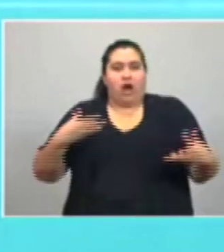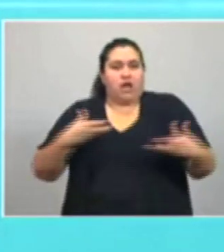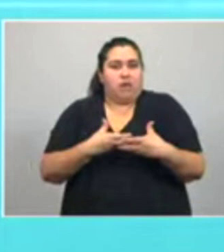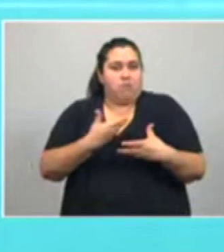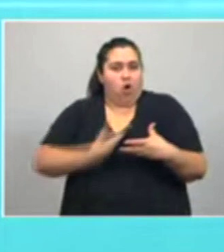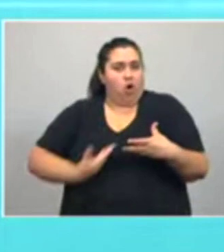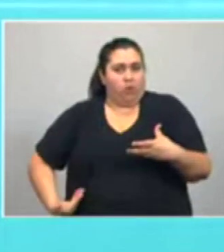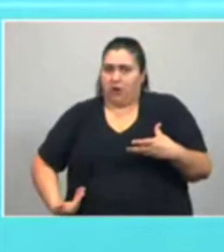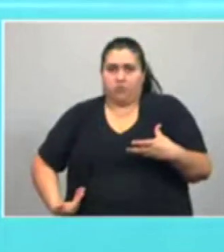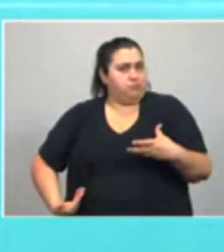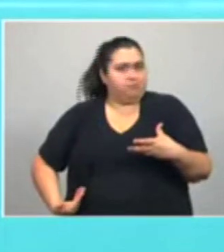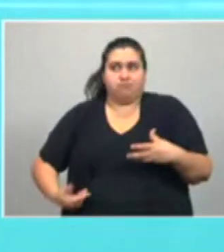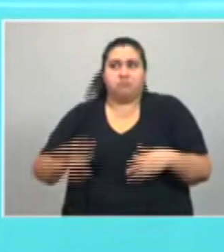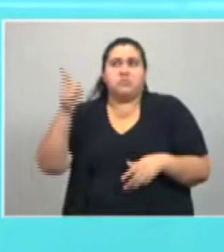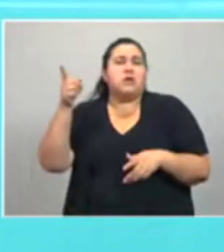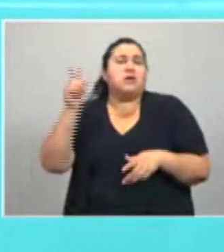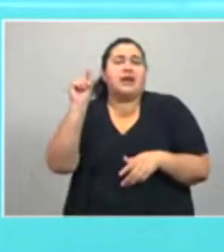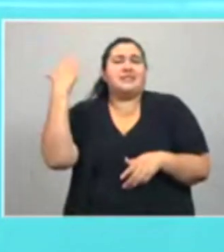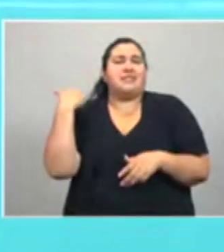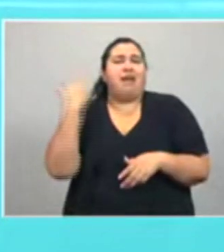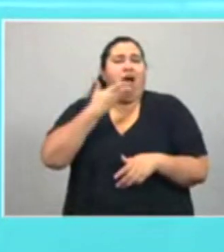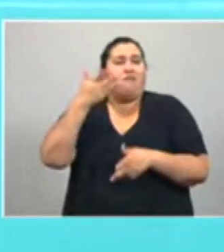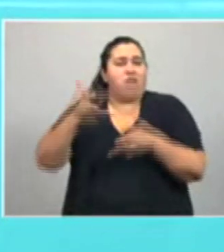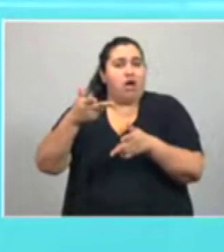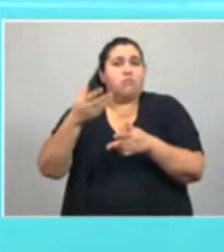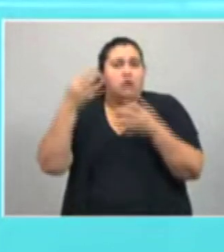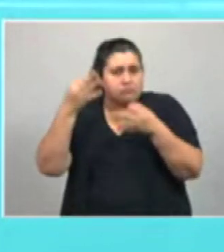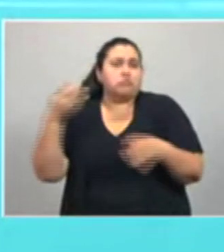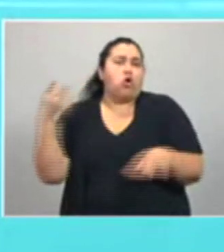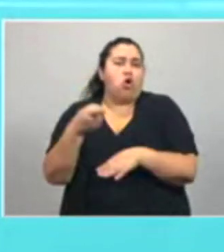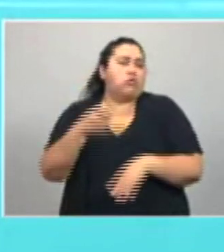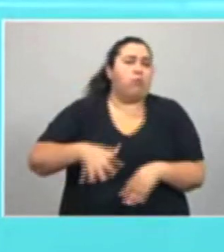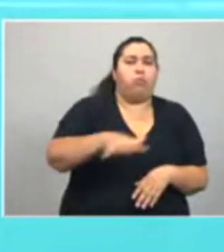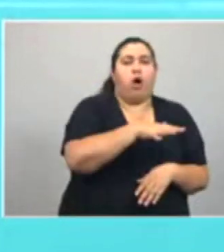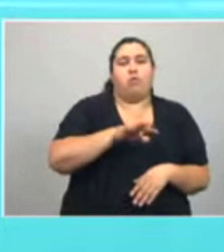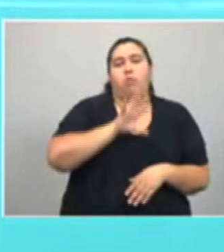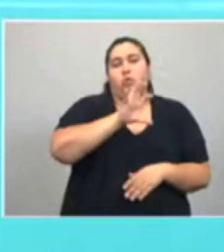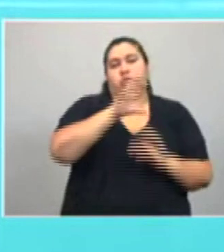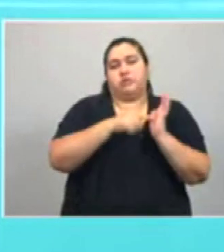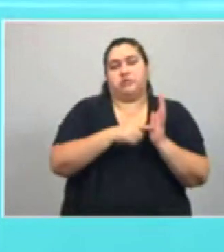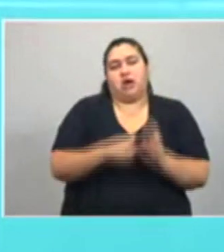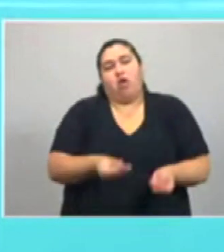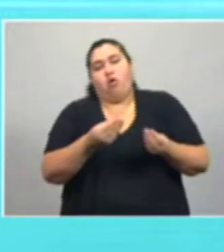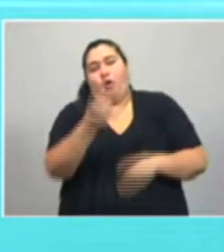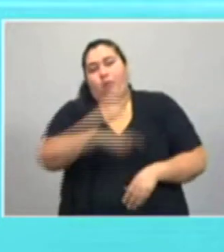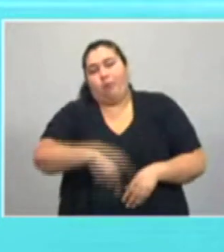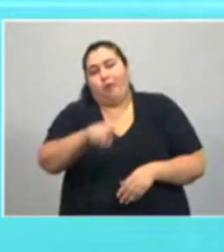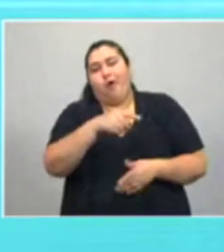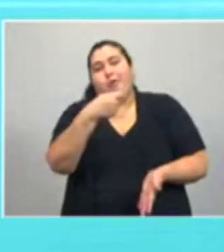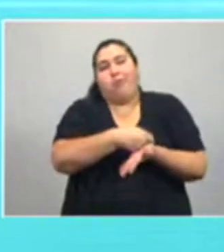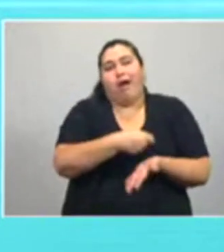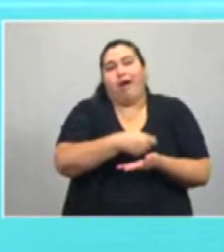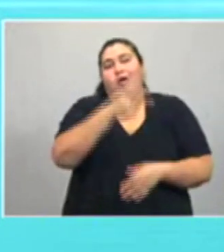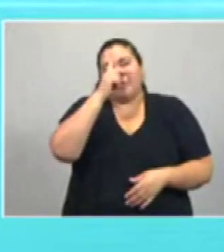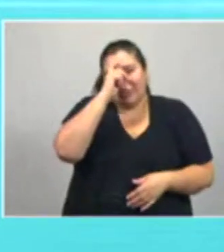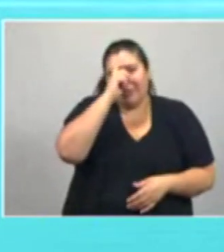de valores tienen una cotización superior a los 3 millones de dólares. De esta manera Kicillof le responde al presidente Javier